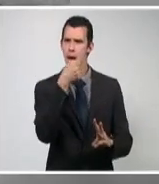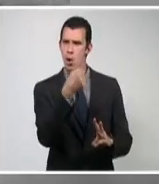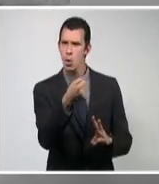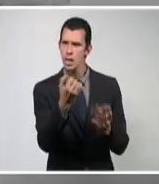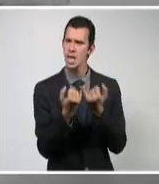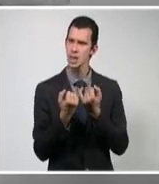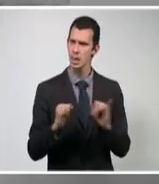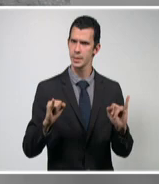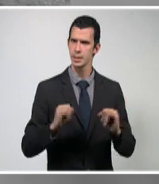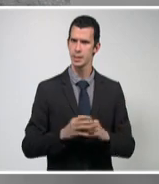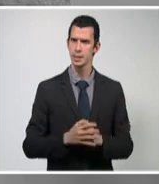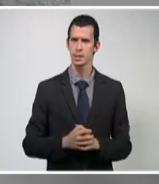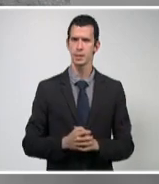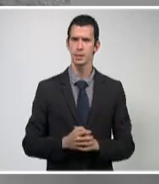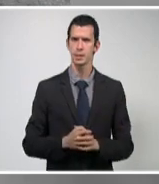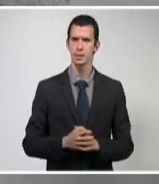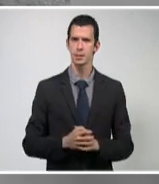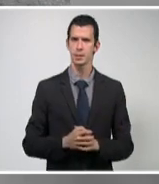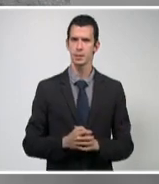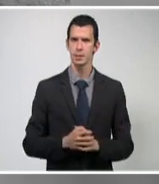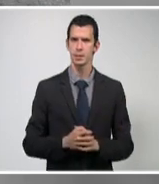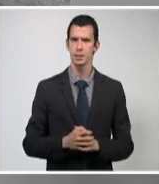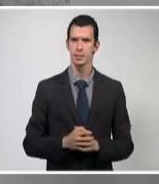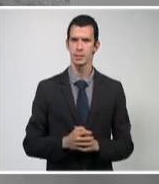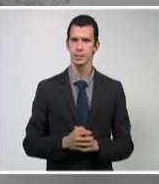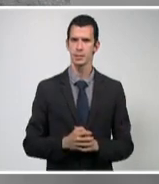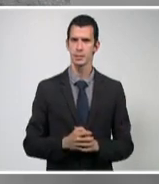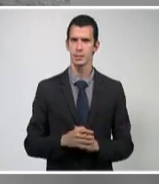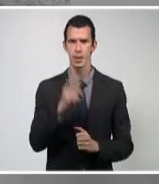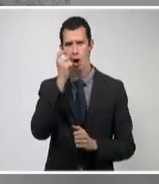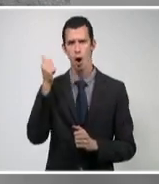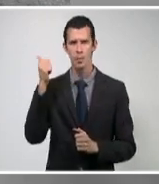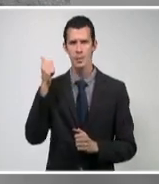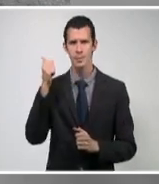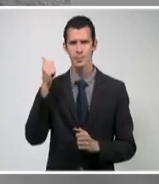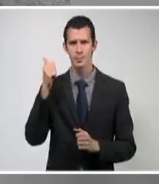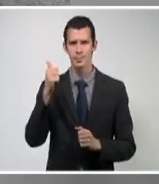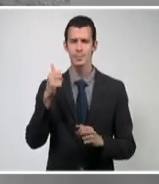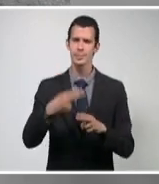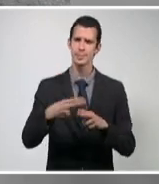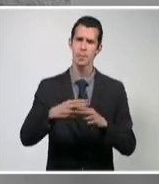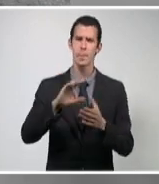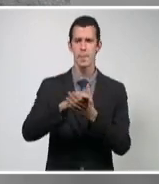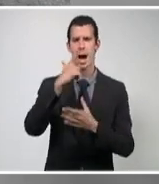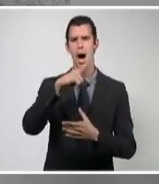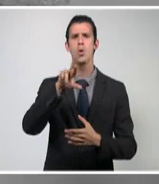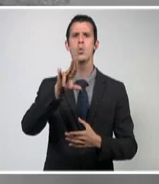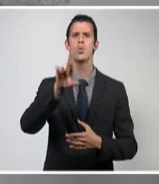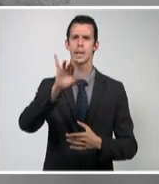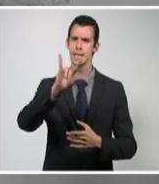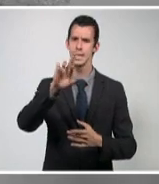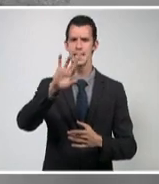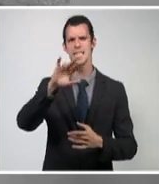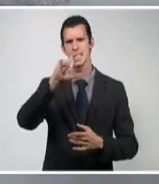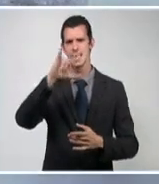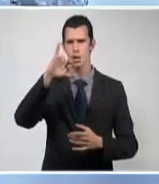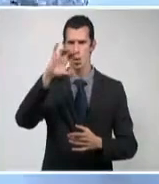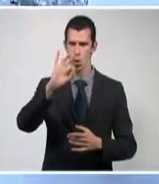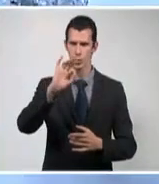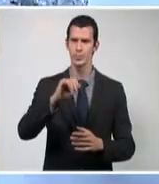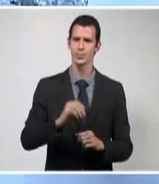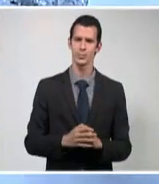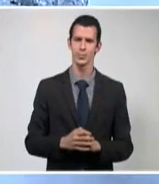Mendoza. Vean, aquí está Mauricio. Cómo, vean ahora cómo Diario de Cuba reconoce que